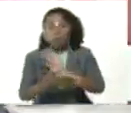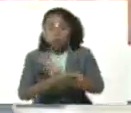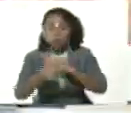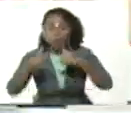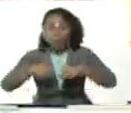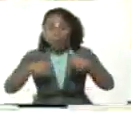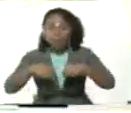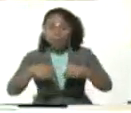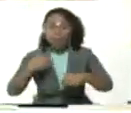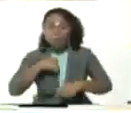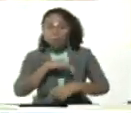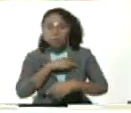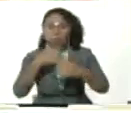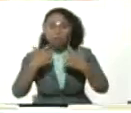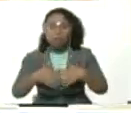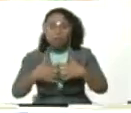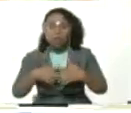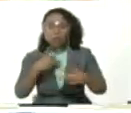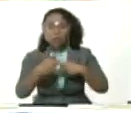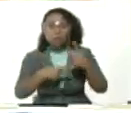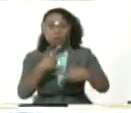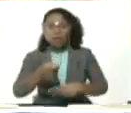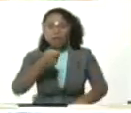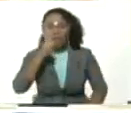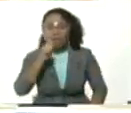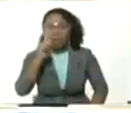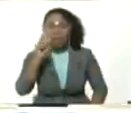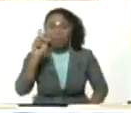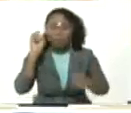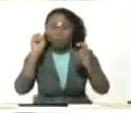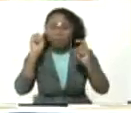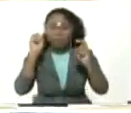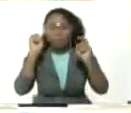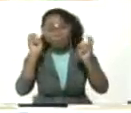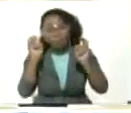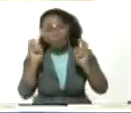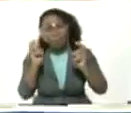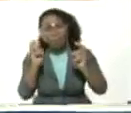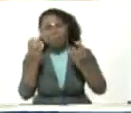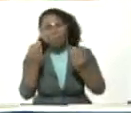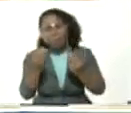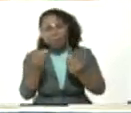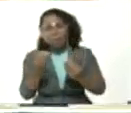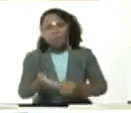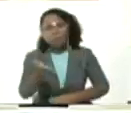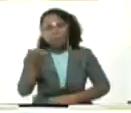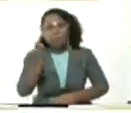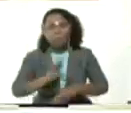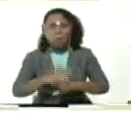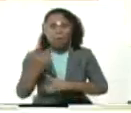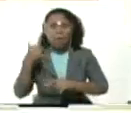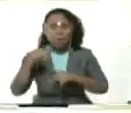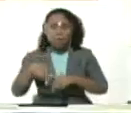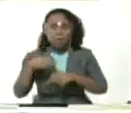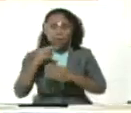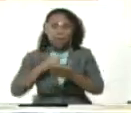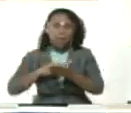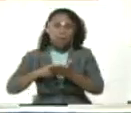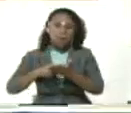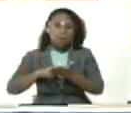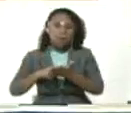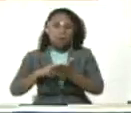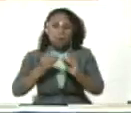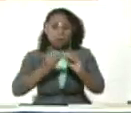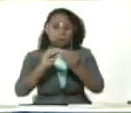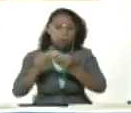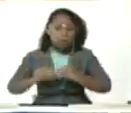esta fábrica productora de café. Un producto, yo diría, noble. Primero, por lo que ha sido la recuperación de su